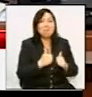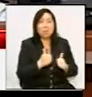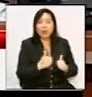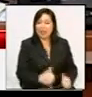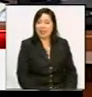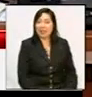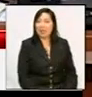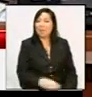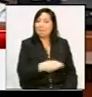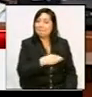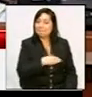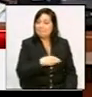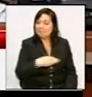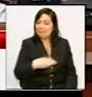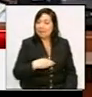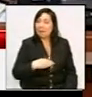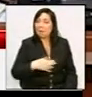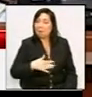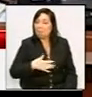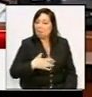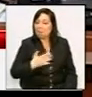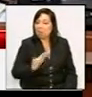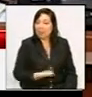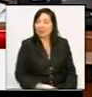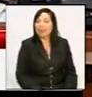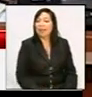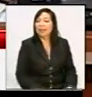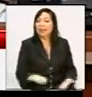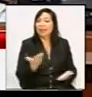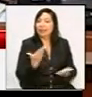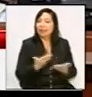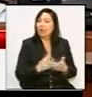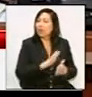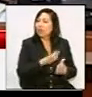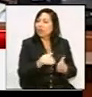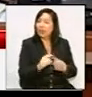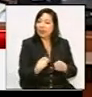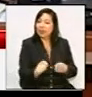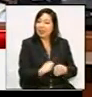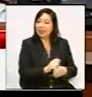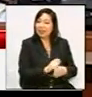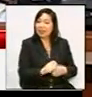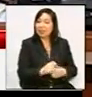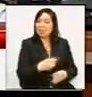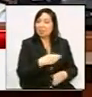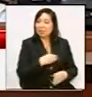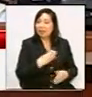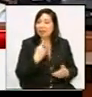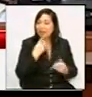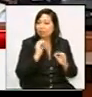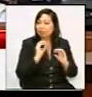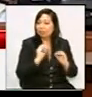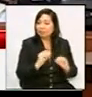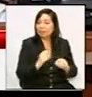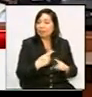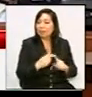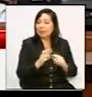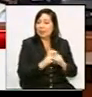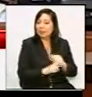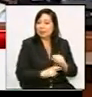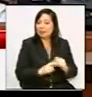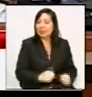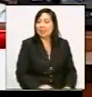que sea un ministerio que pueda darle la talla a todas las tareas que, señores congresistas, ustedes nos están planteando y que el país